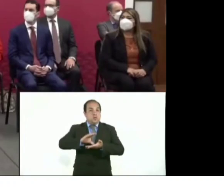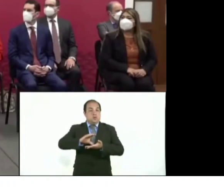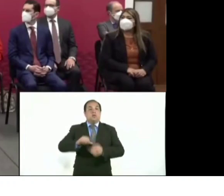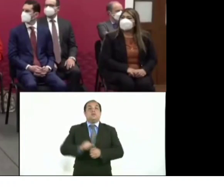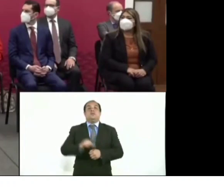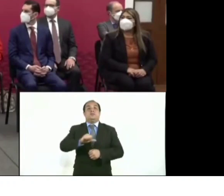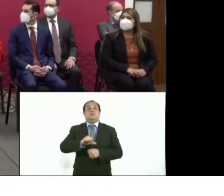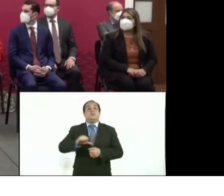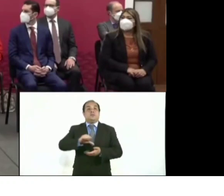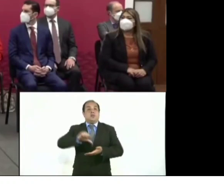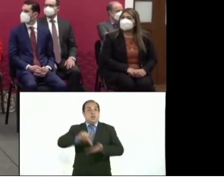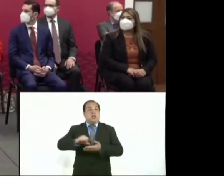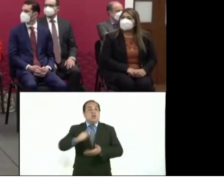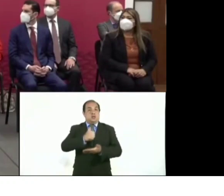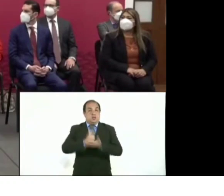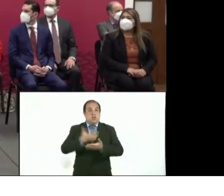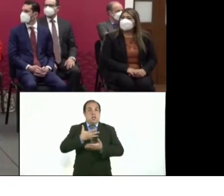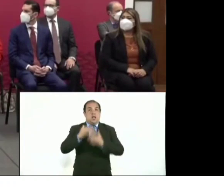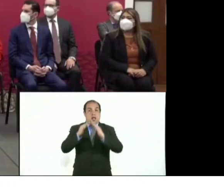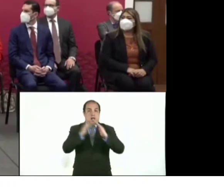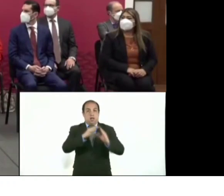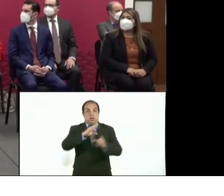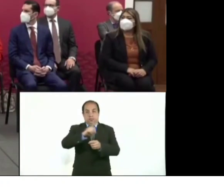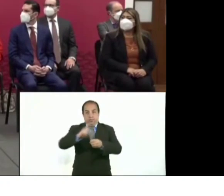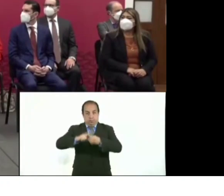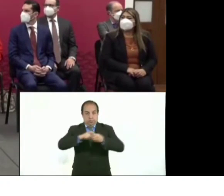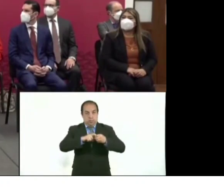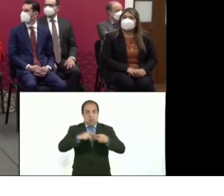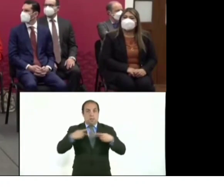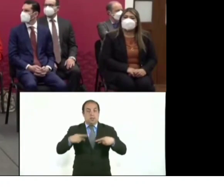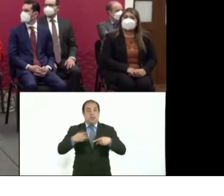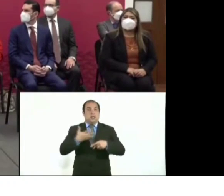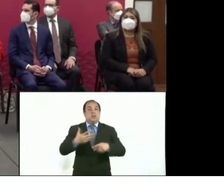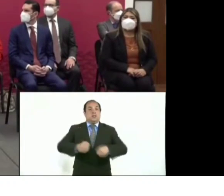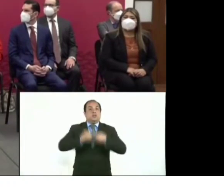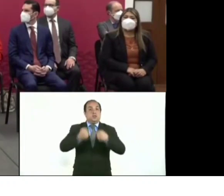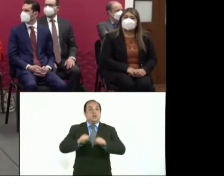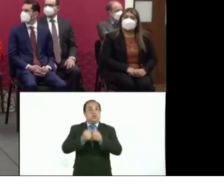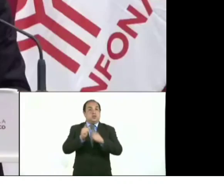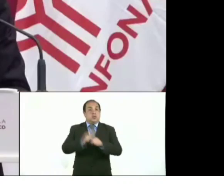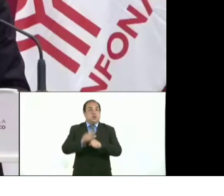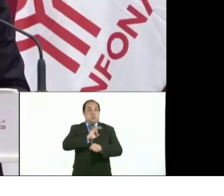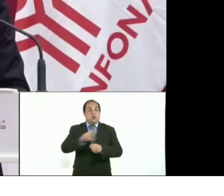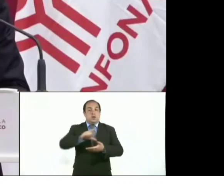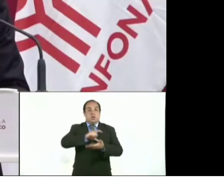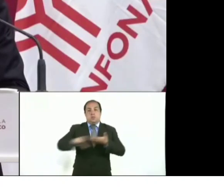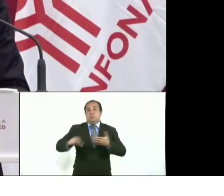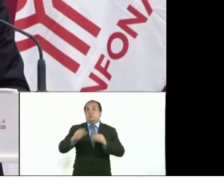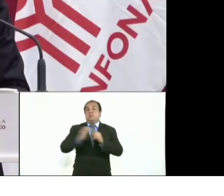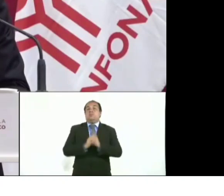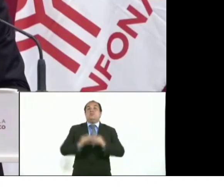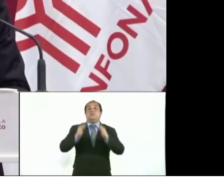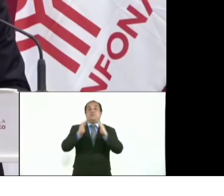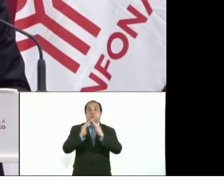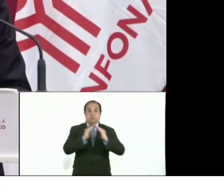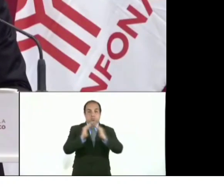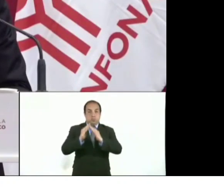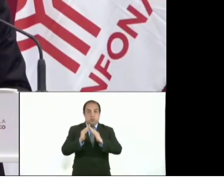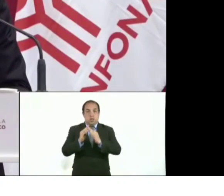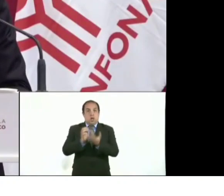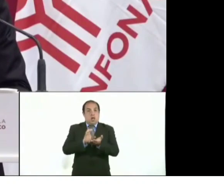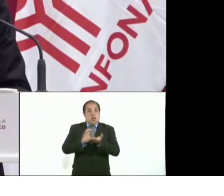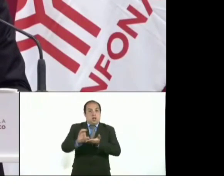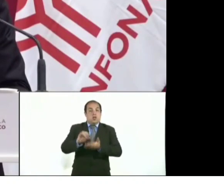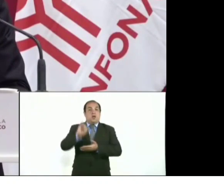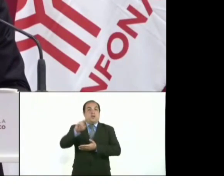vivienda asequible y que quienes cotizan en la Seguridad Social puedan adquirir su vivienda con el crédito Infonavit de forma directa y